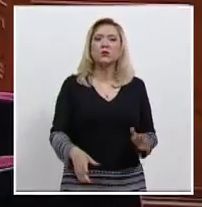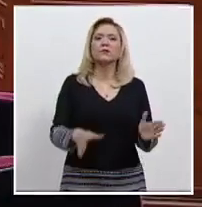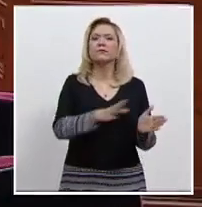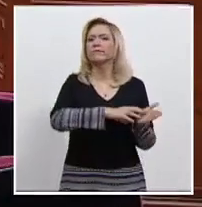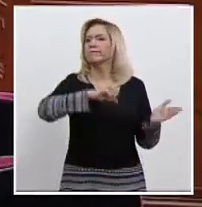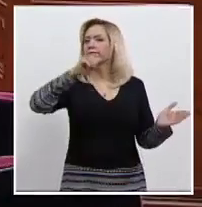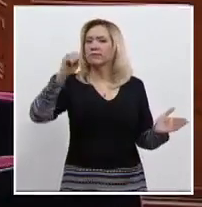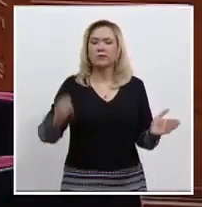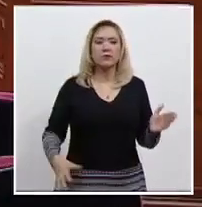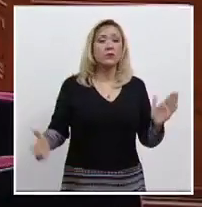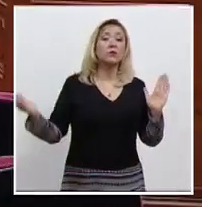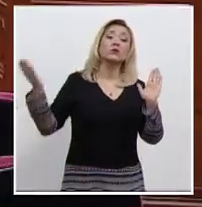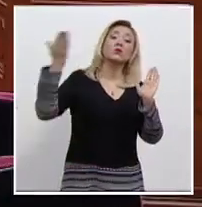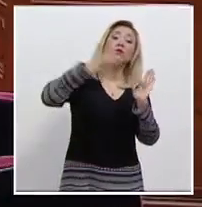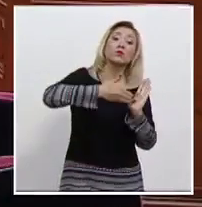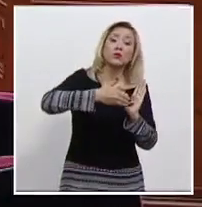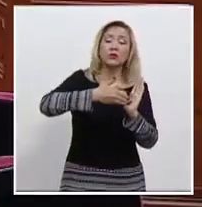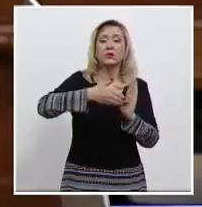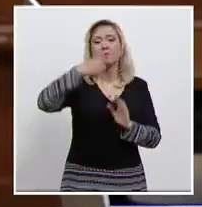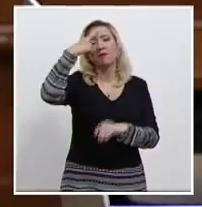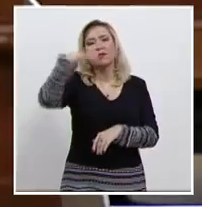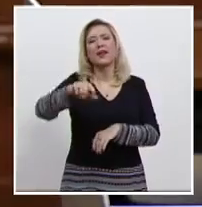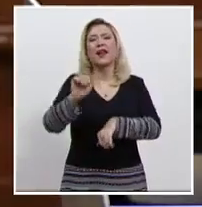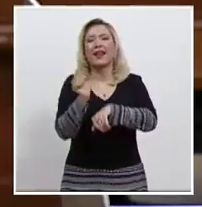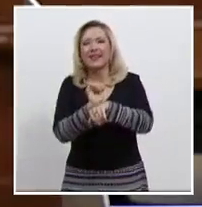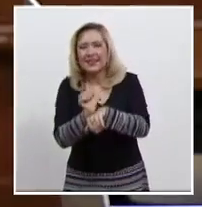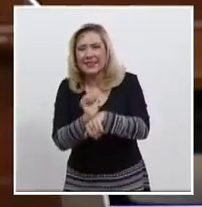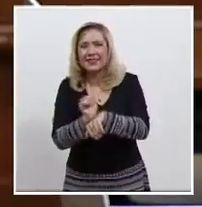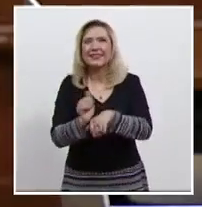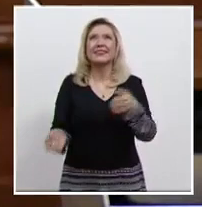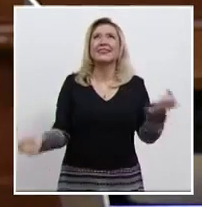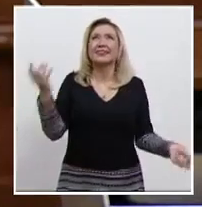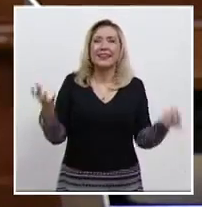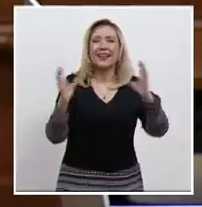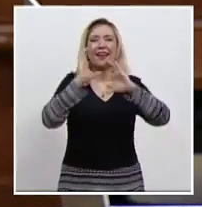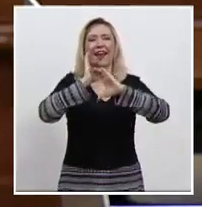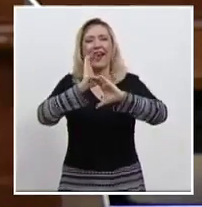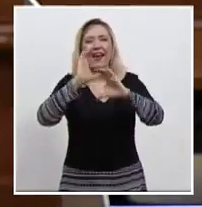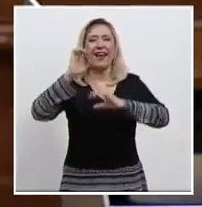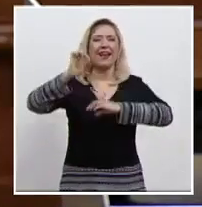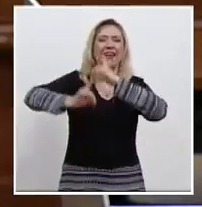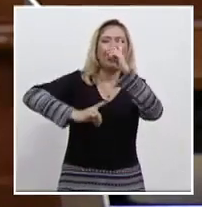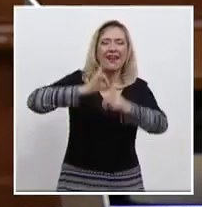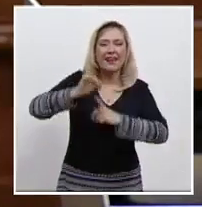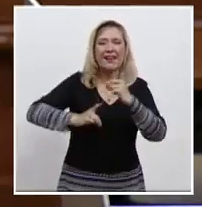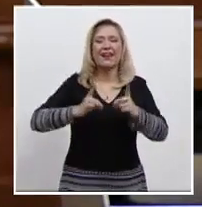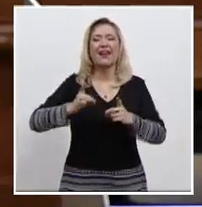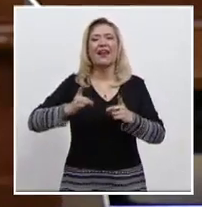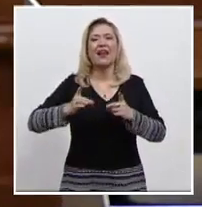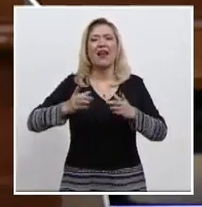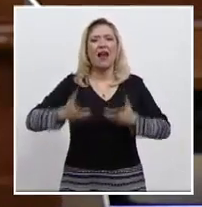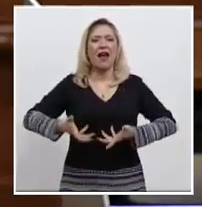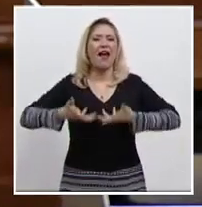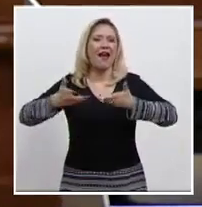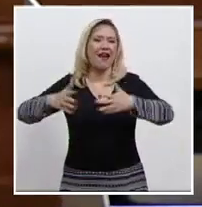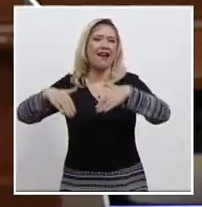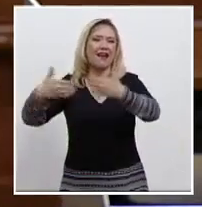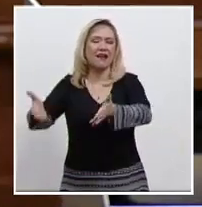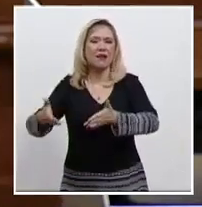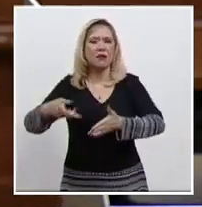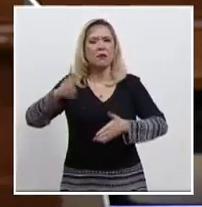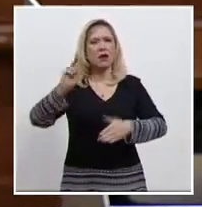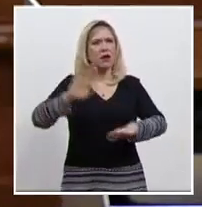norma con infracciones a artistas, deportistas o quien brinde un espectáculo si injuria a los